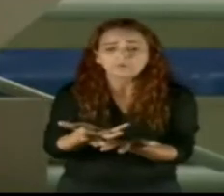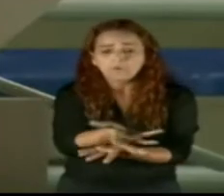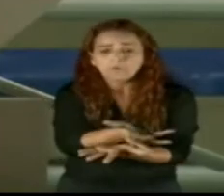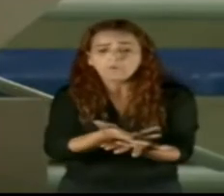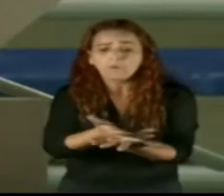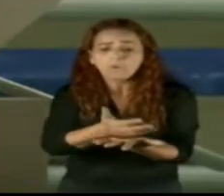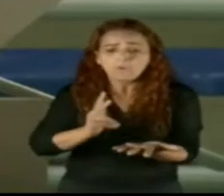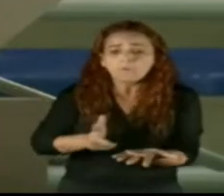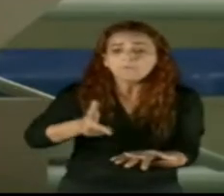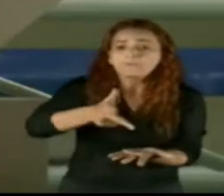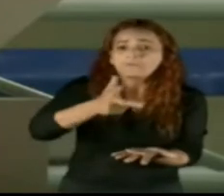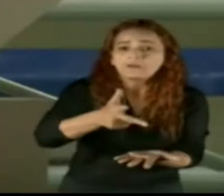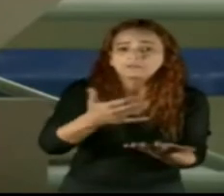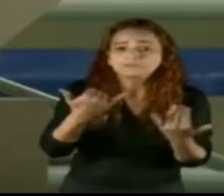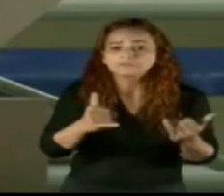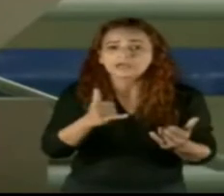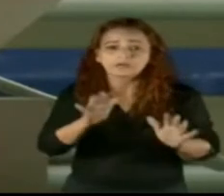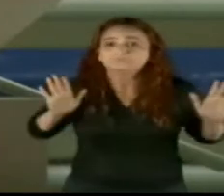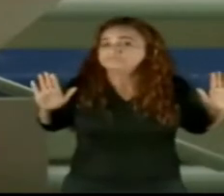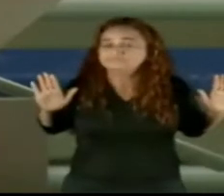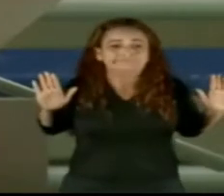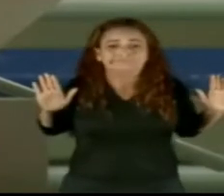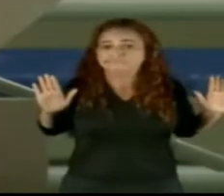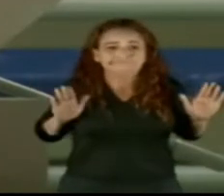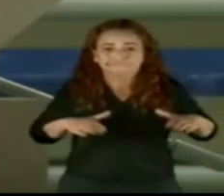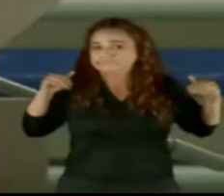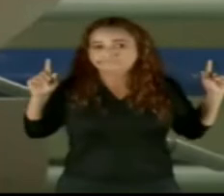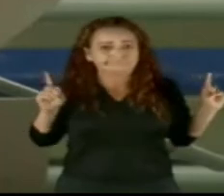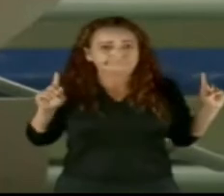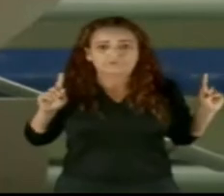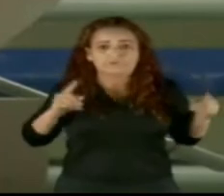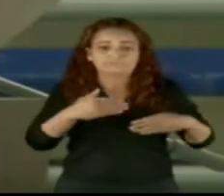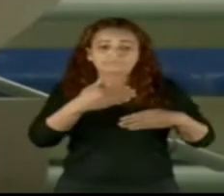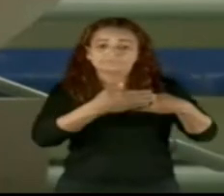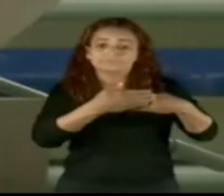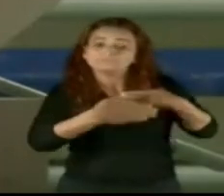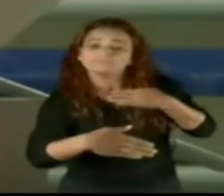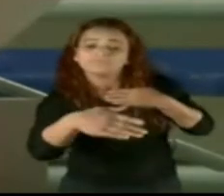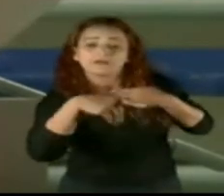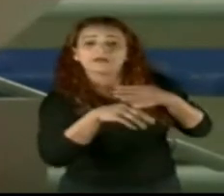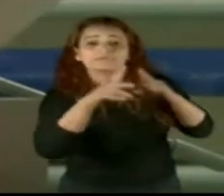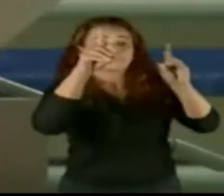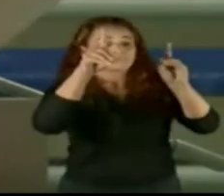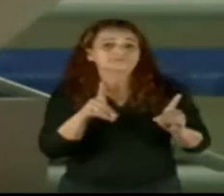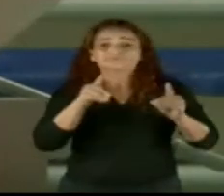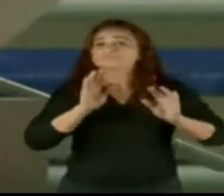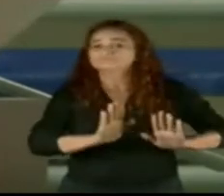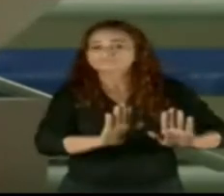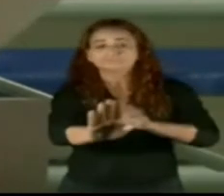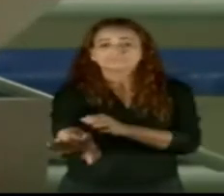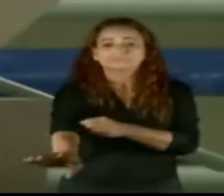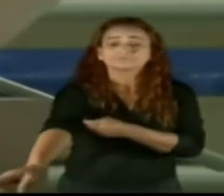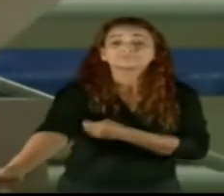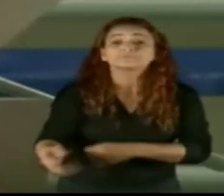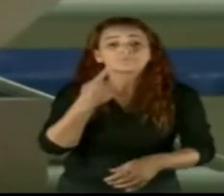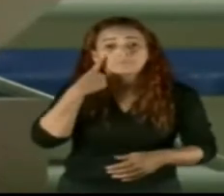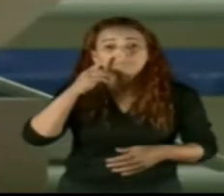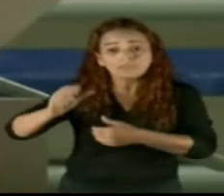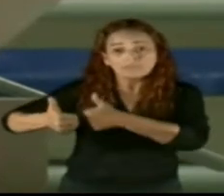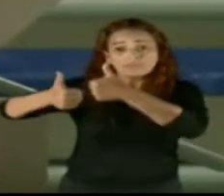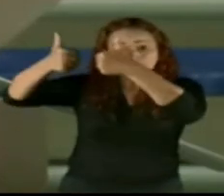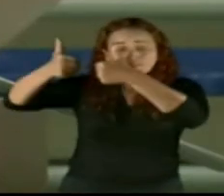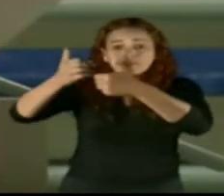humedal, y ya no nos corresponde a nosotros. Y al contrario, la autoridad de Bogotá, una vez